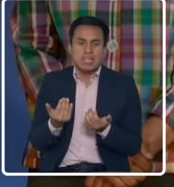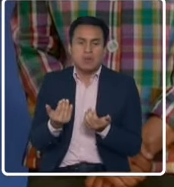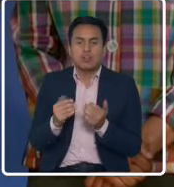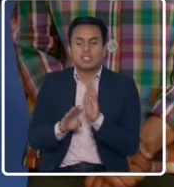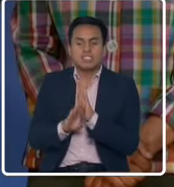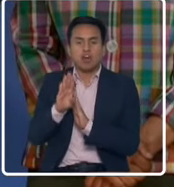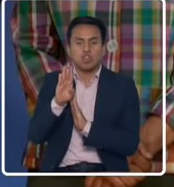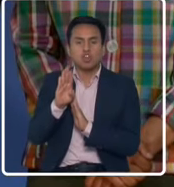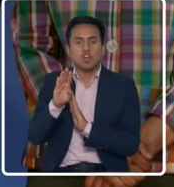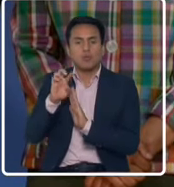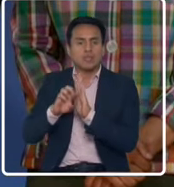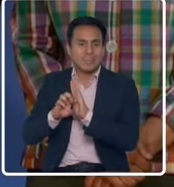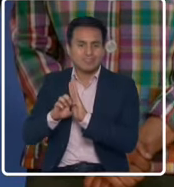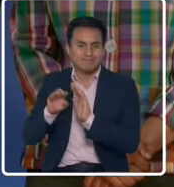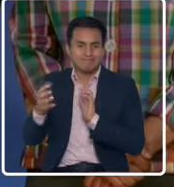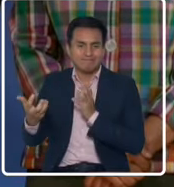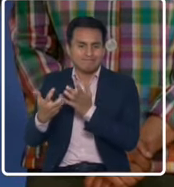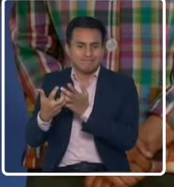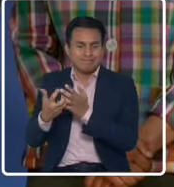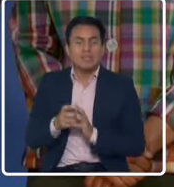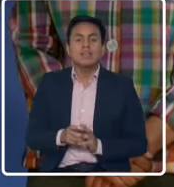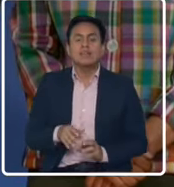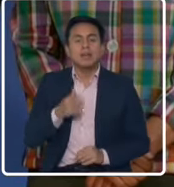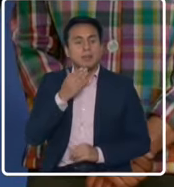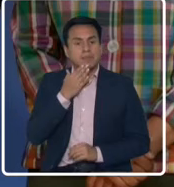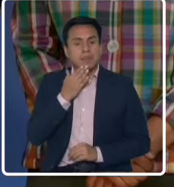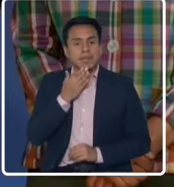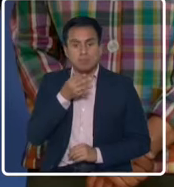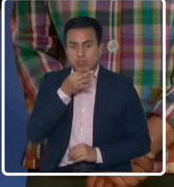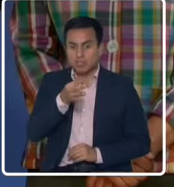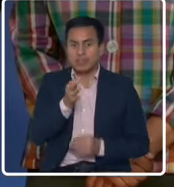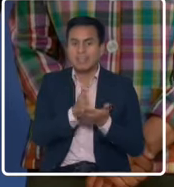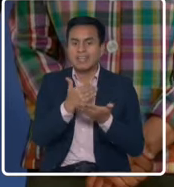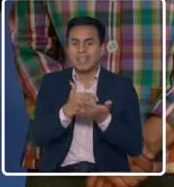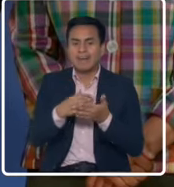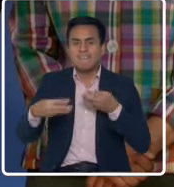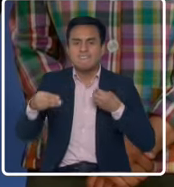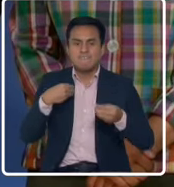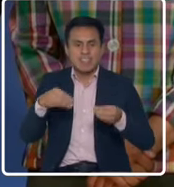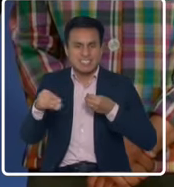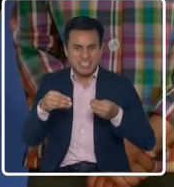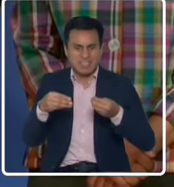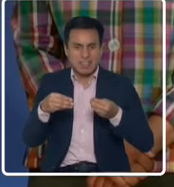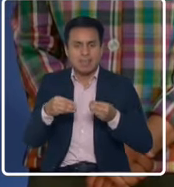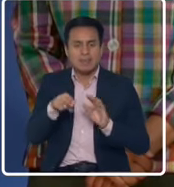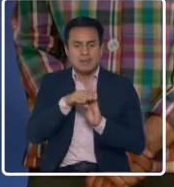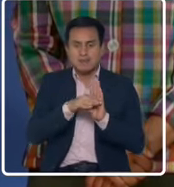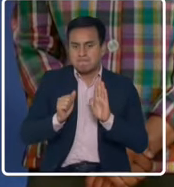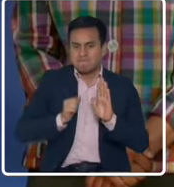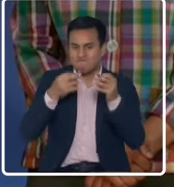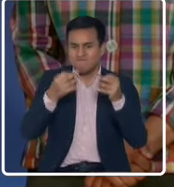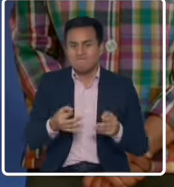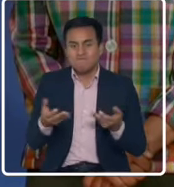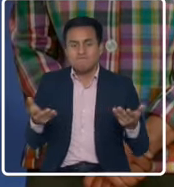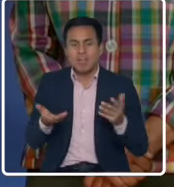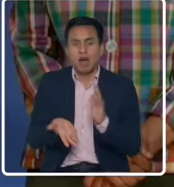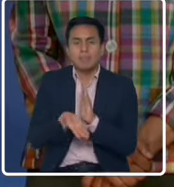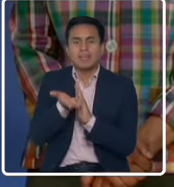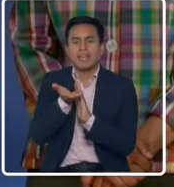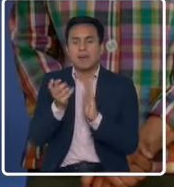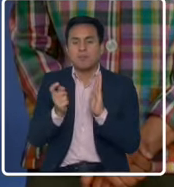al desarrollo de estos proyectos pero junto con ello hemos dicho que nuestra estrategia es flexible es pragmática para efectos de